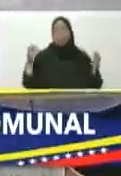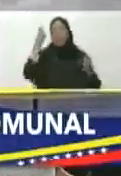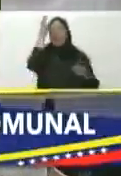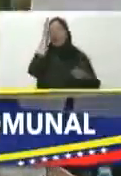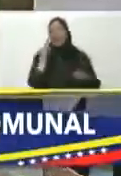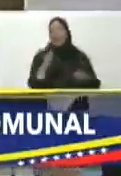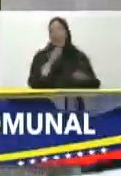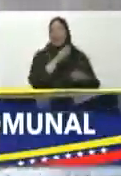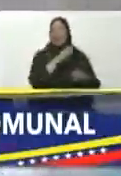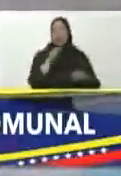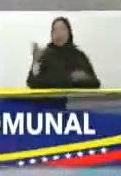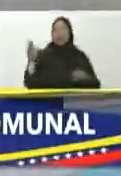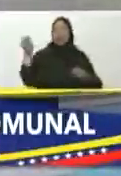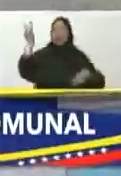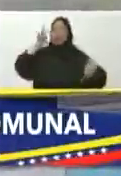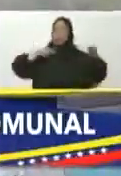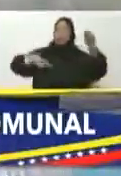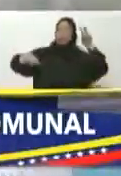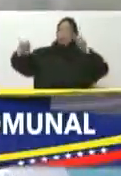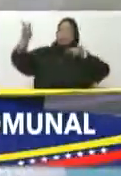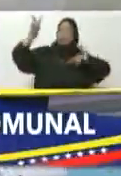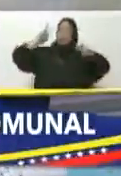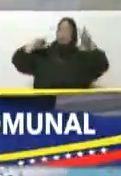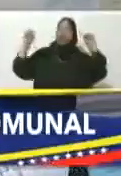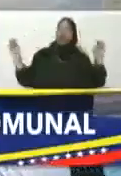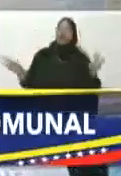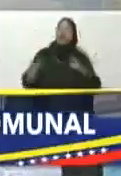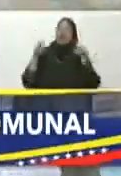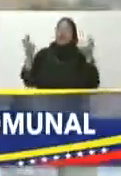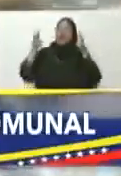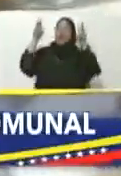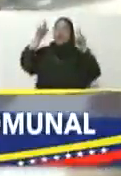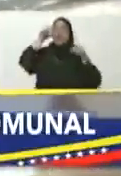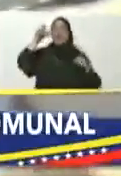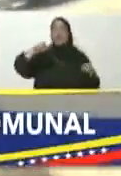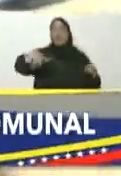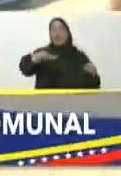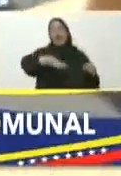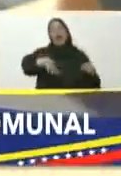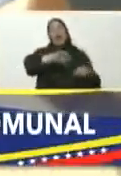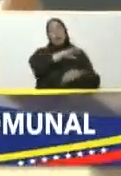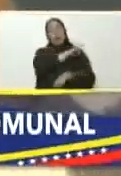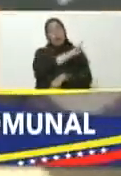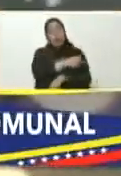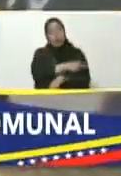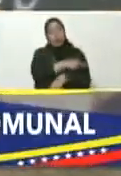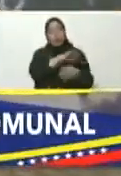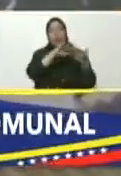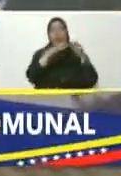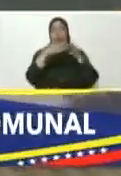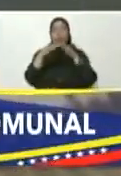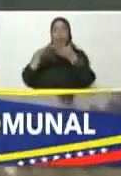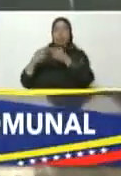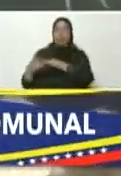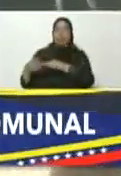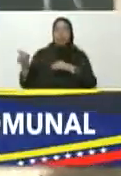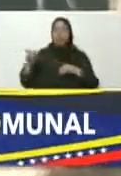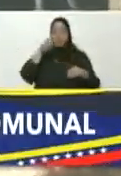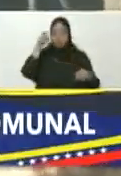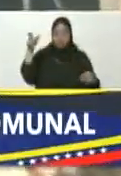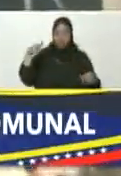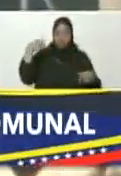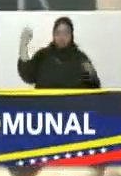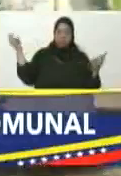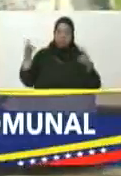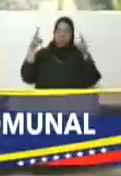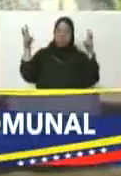bendiga. Amén. Que Dios me la bendiga. ¡Que viva el poder popular! ¡Que viva! ¡Que vivan las comunes, los consejos comunales! ¡Que viva! ¡Que